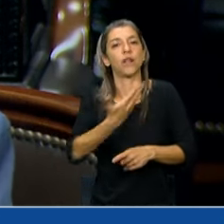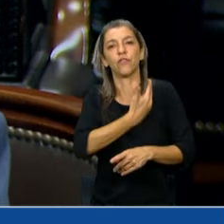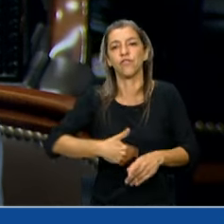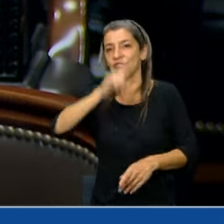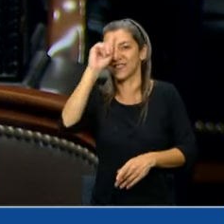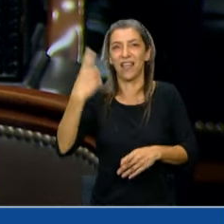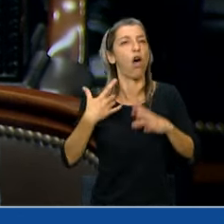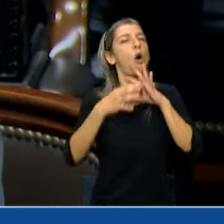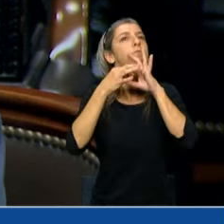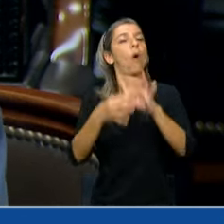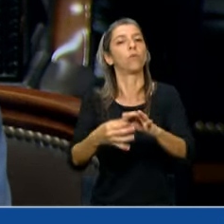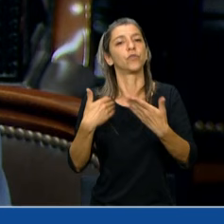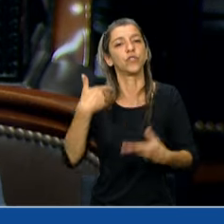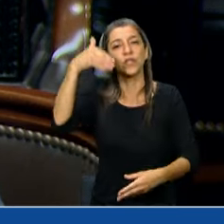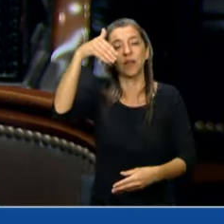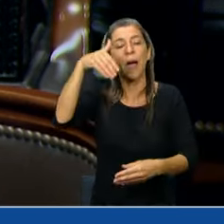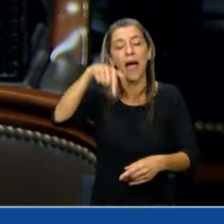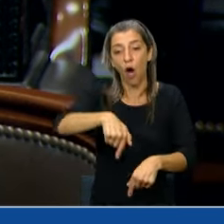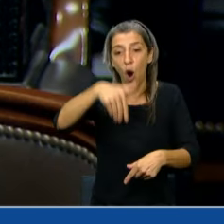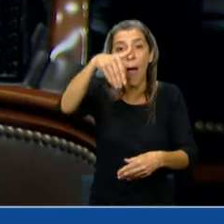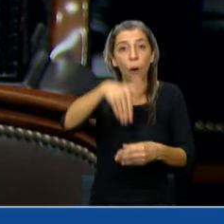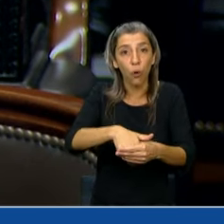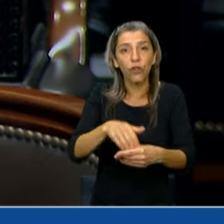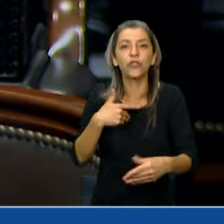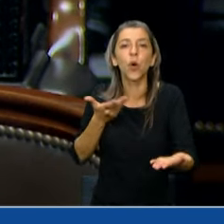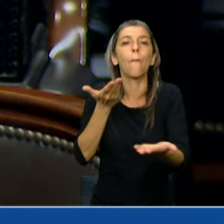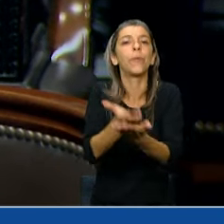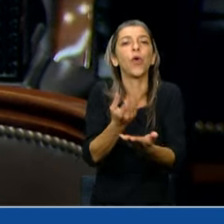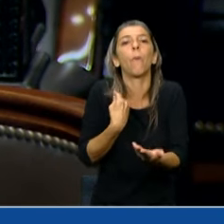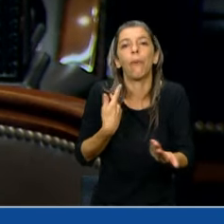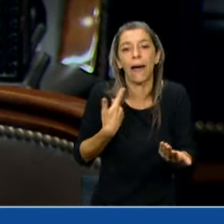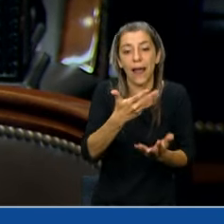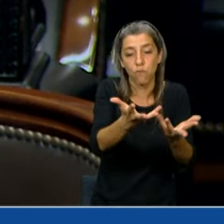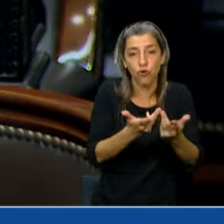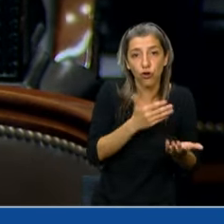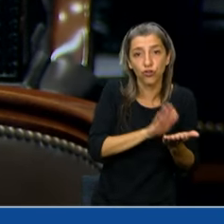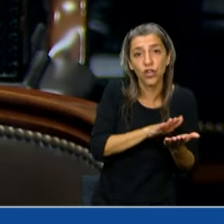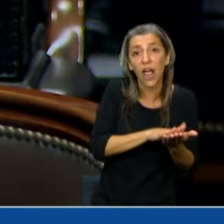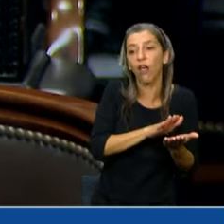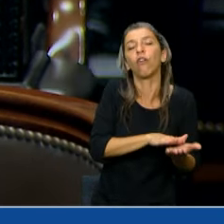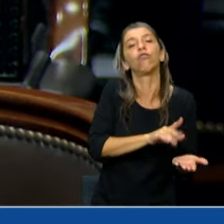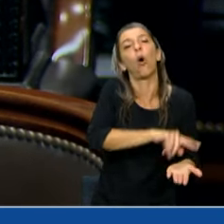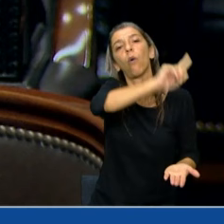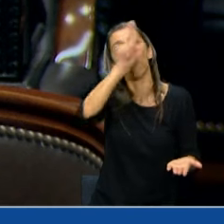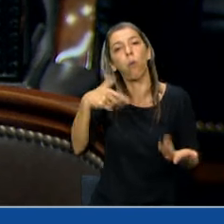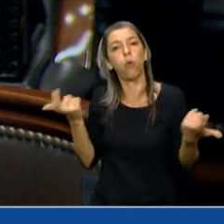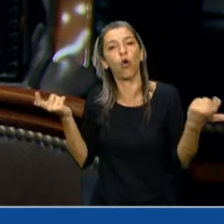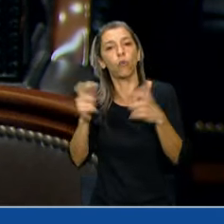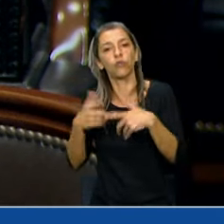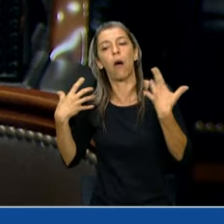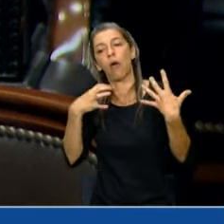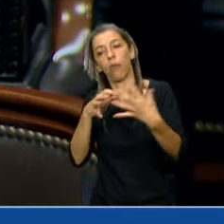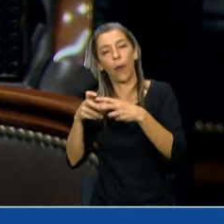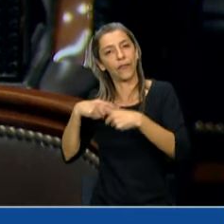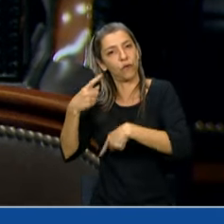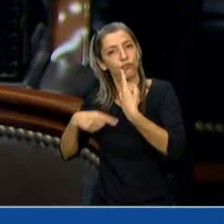moción para que se vote en este momento para que el proyecto vuelva a comisión y le demos el respaldo político que